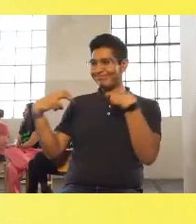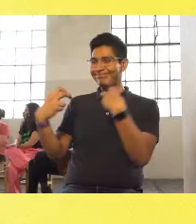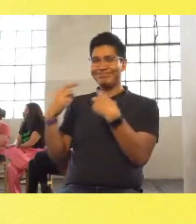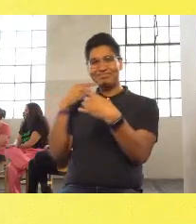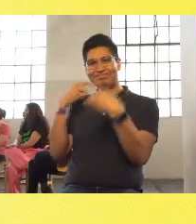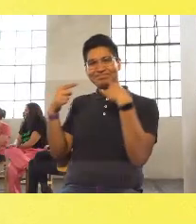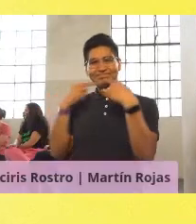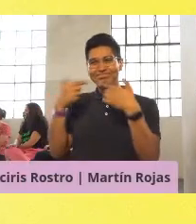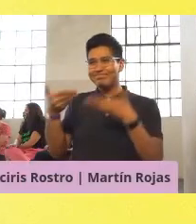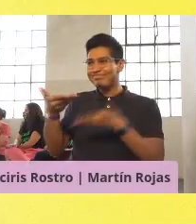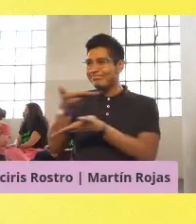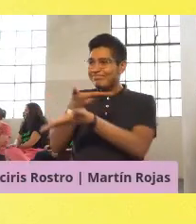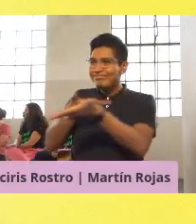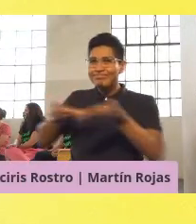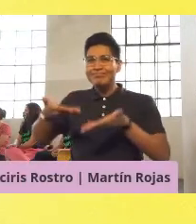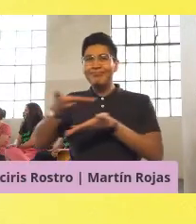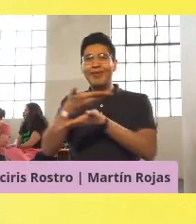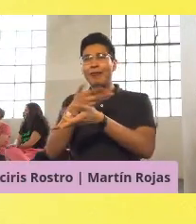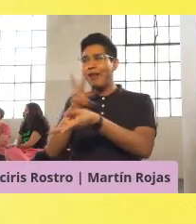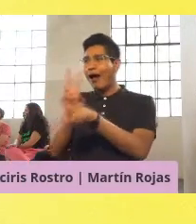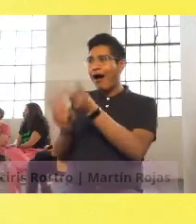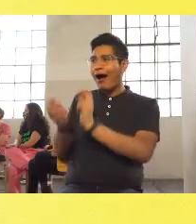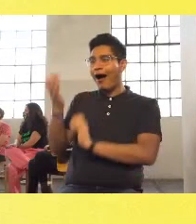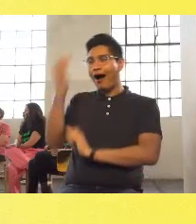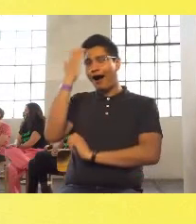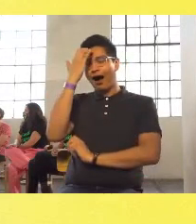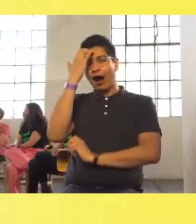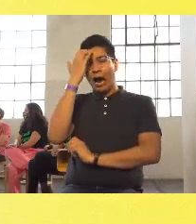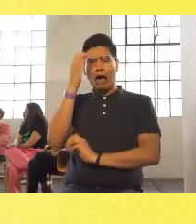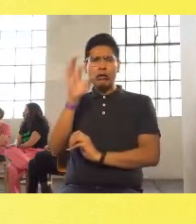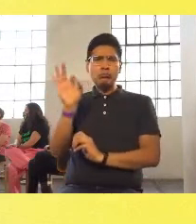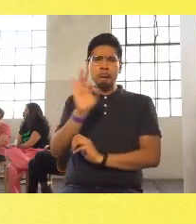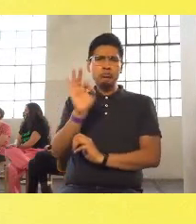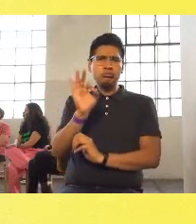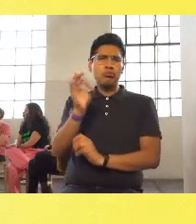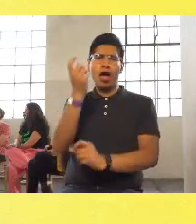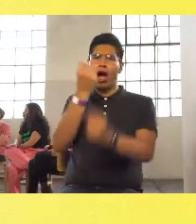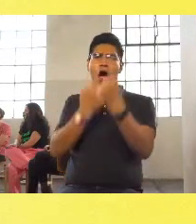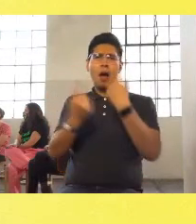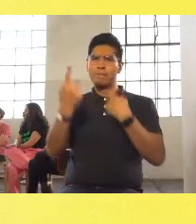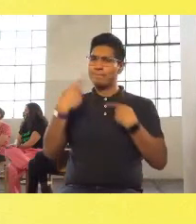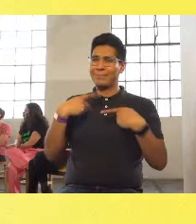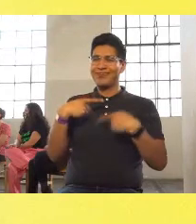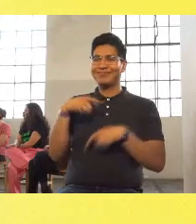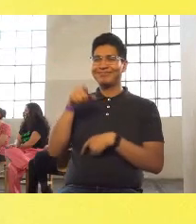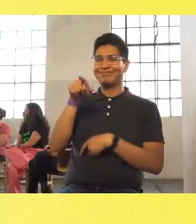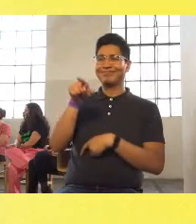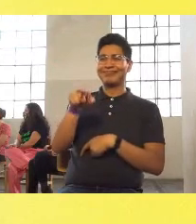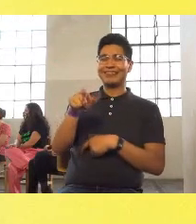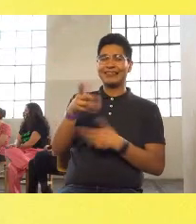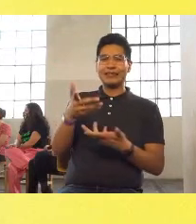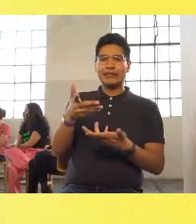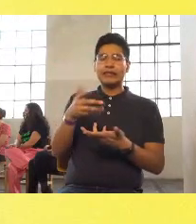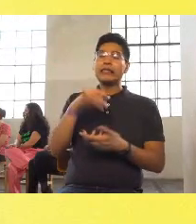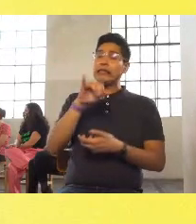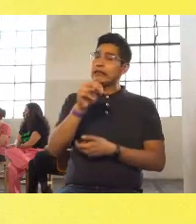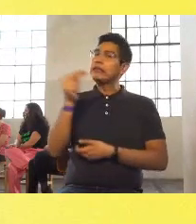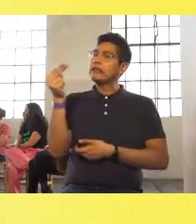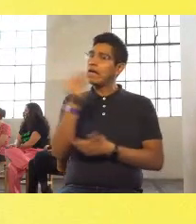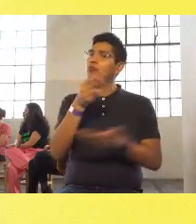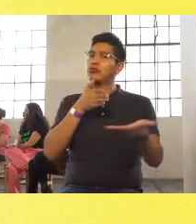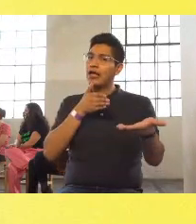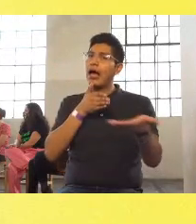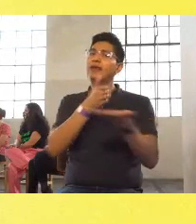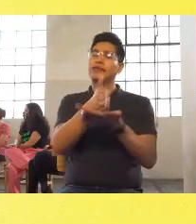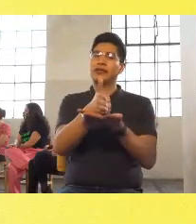inquieta. Y luego encontrar cierto equilibrio entre, creo que como dos cosas. Como una, que sea como algo accesible, como que no nos gusta que